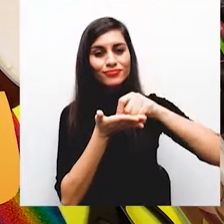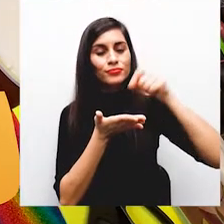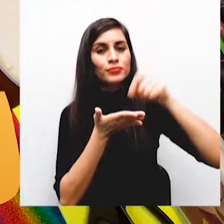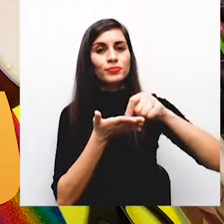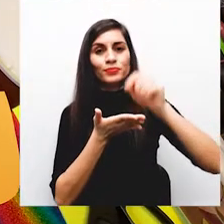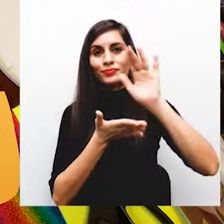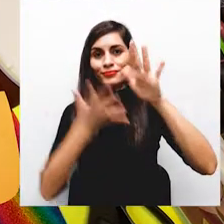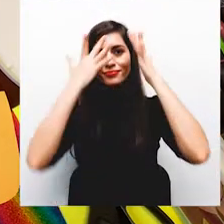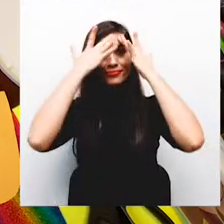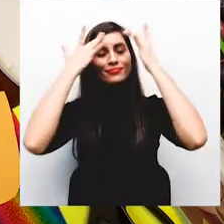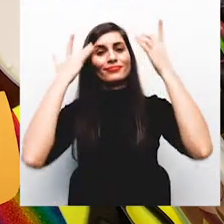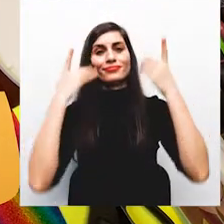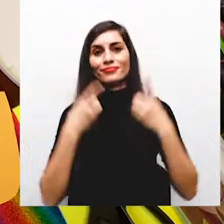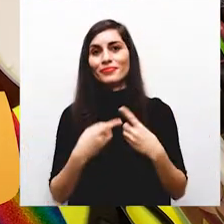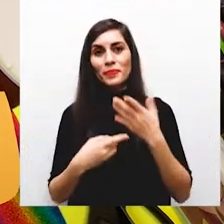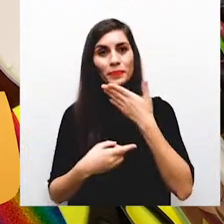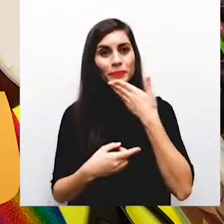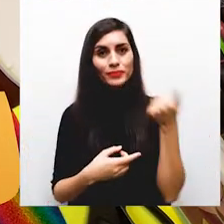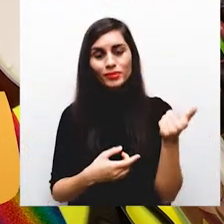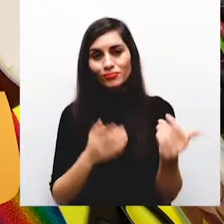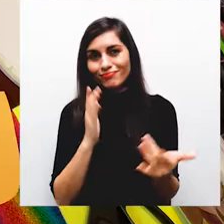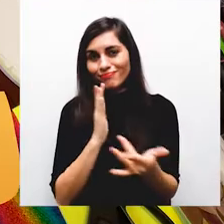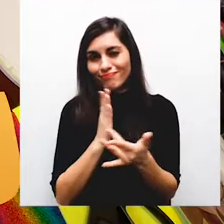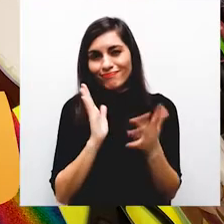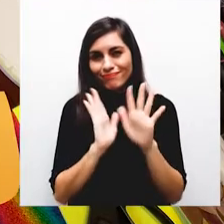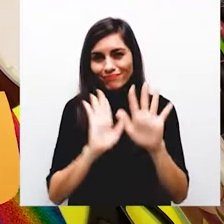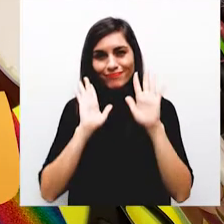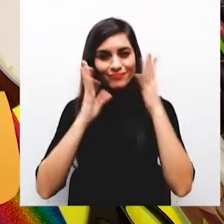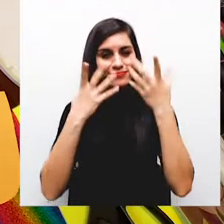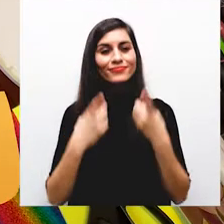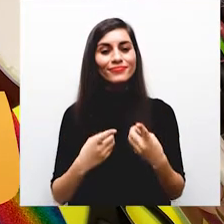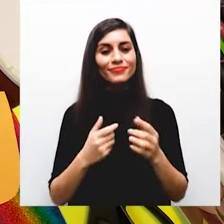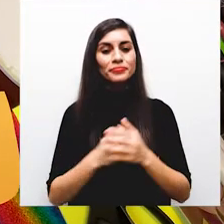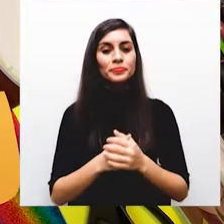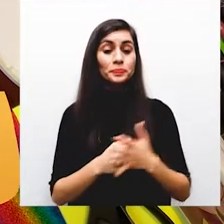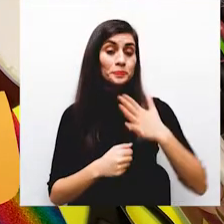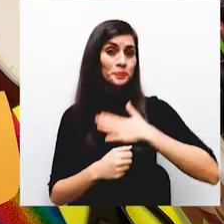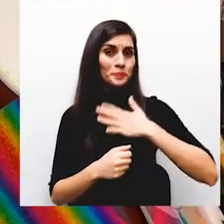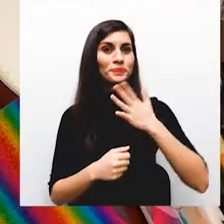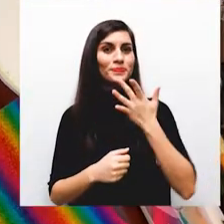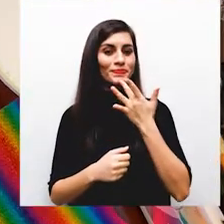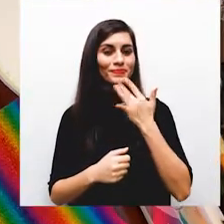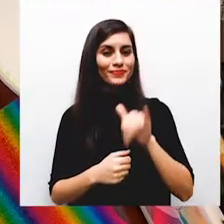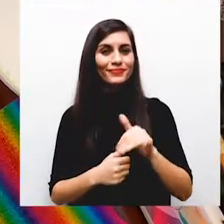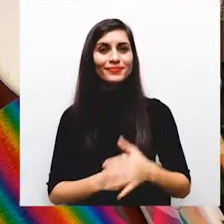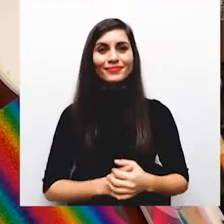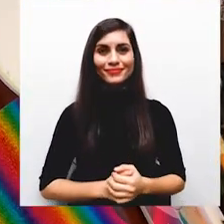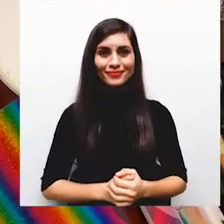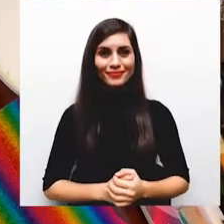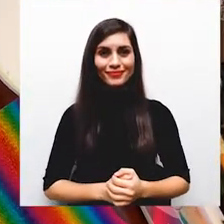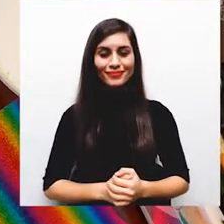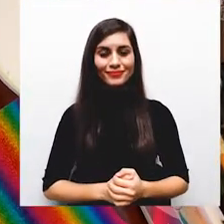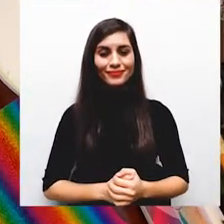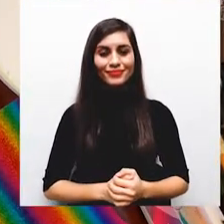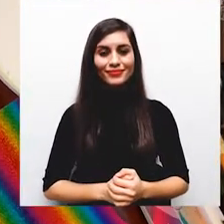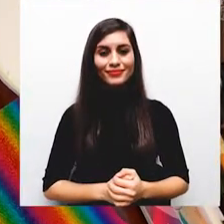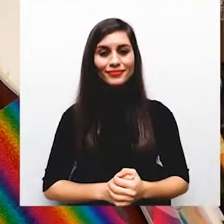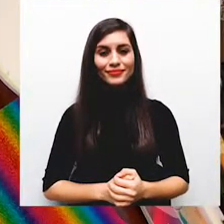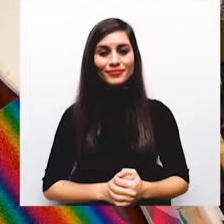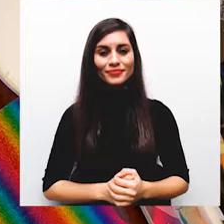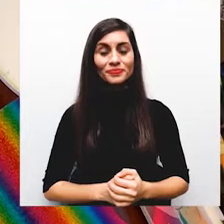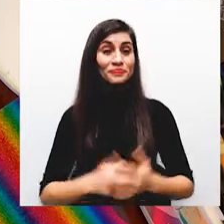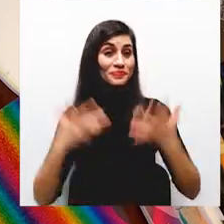de un solo. Pero ustedes tal vez tienen mejores técnicas para hacer puntos. Esta es la mía.